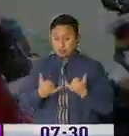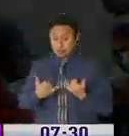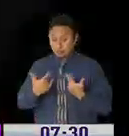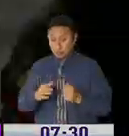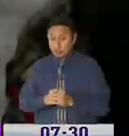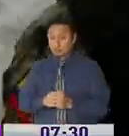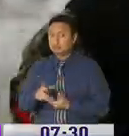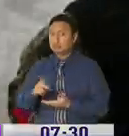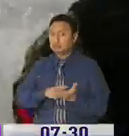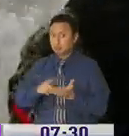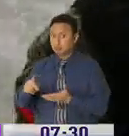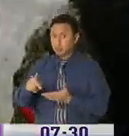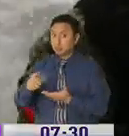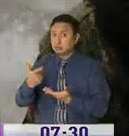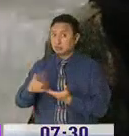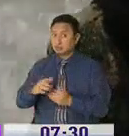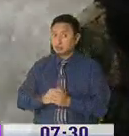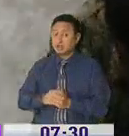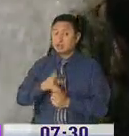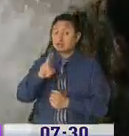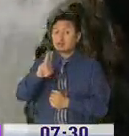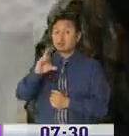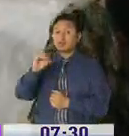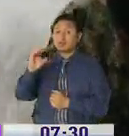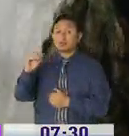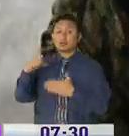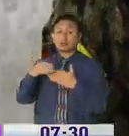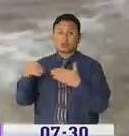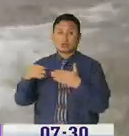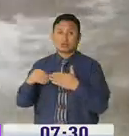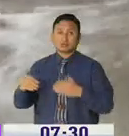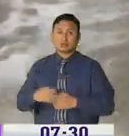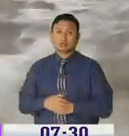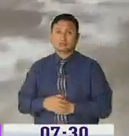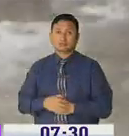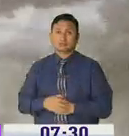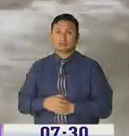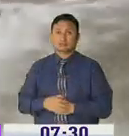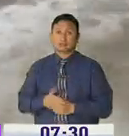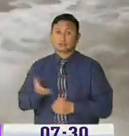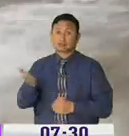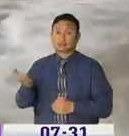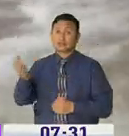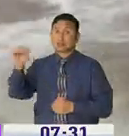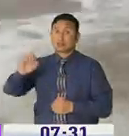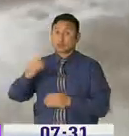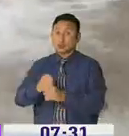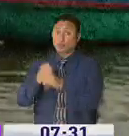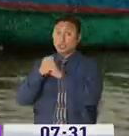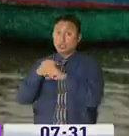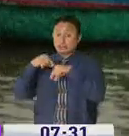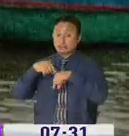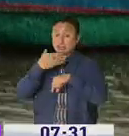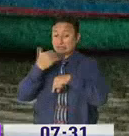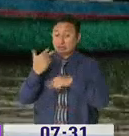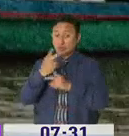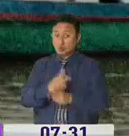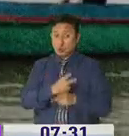que supera los 200 dólares. Y eso sí les obliga a buscar la forma de mantener todo en